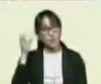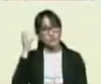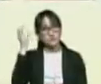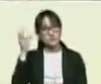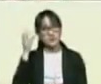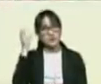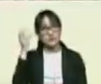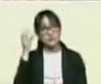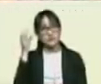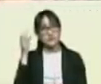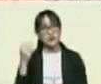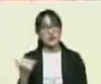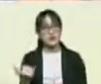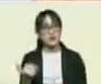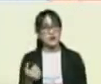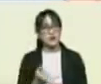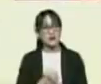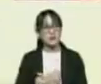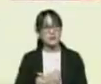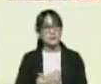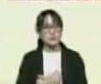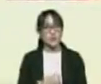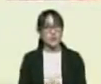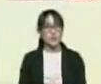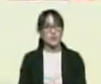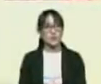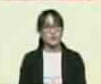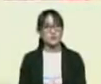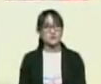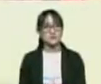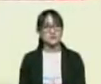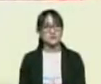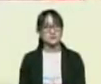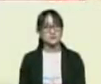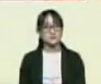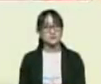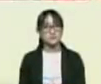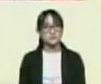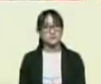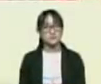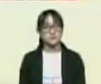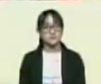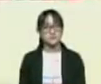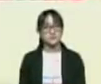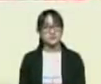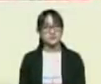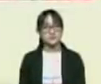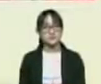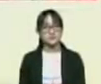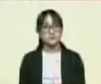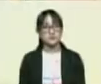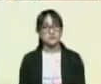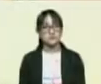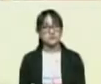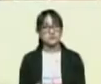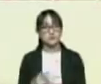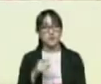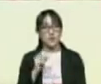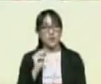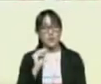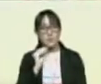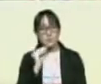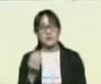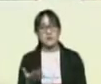conciencia. ¿En base a qué? Al amor, al derecho a la paz. Y sobre todo, compañeros